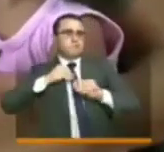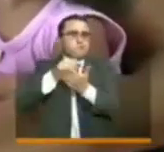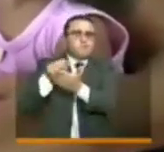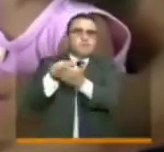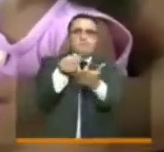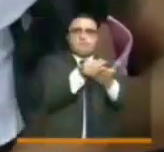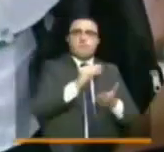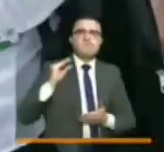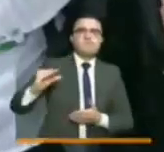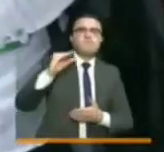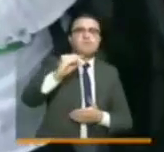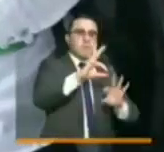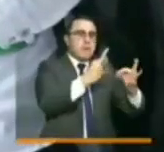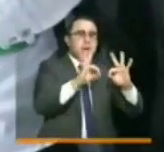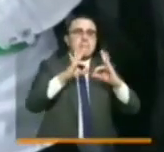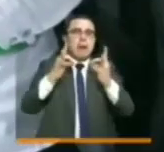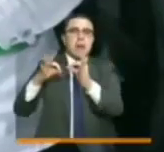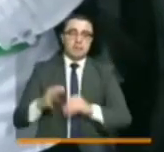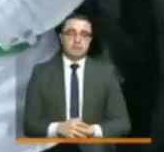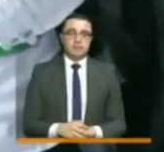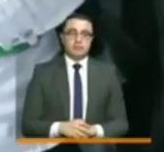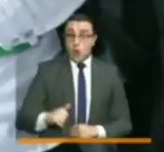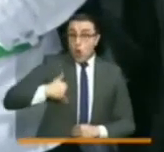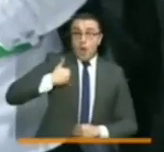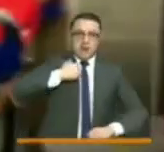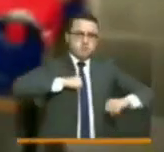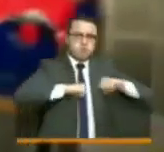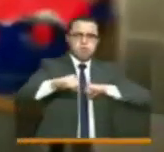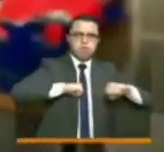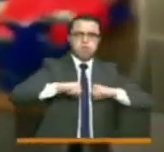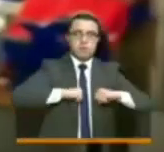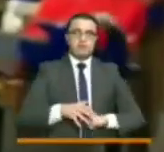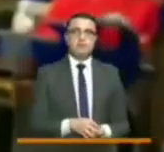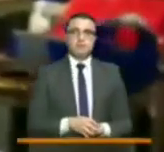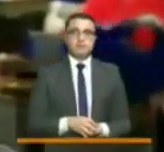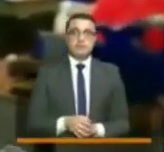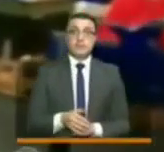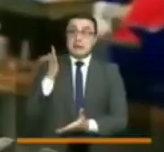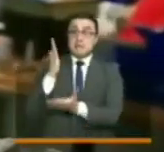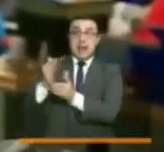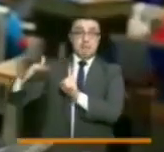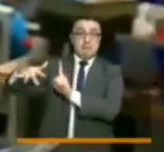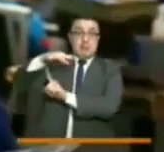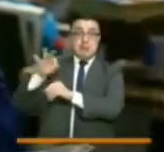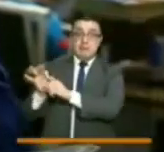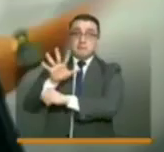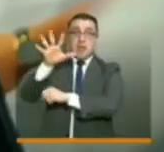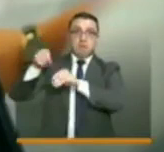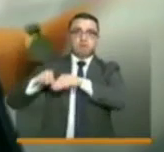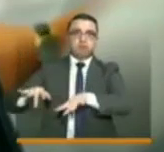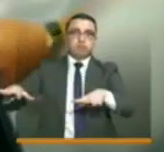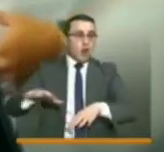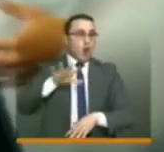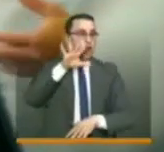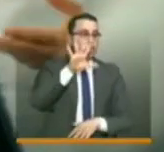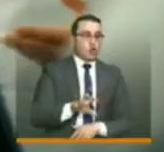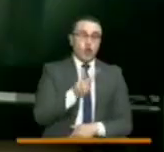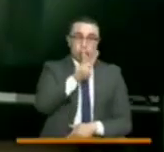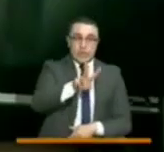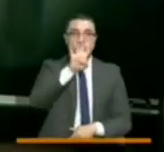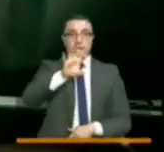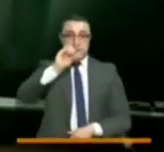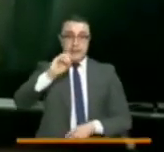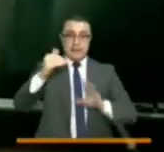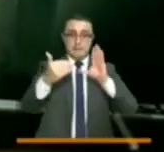familias. Jóvenes en Acción. En medio de la emergencia sanitaria, más de 290 mil estudiantes de